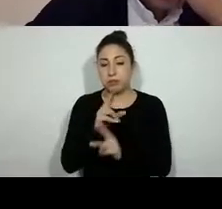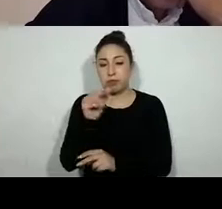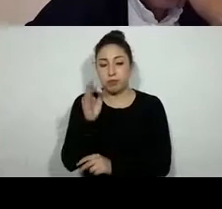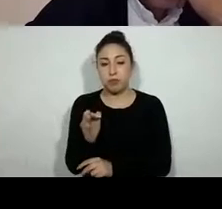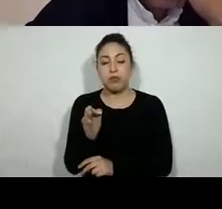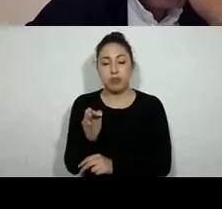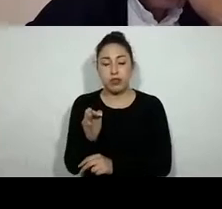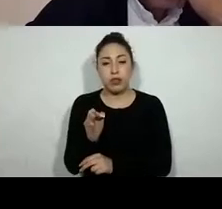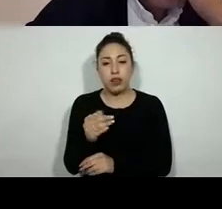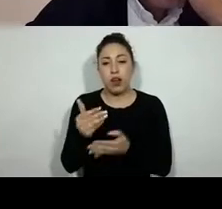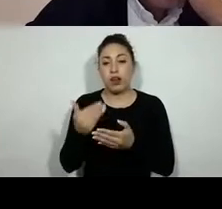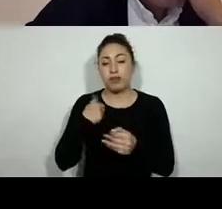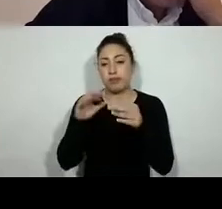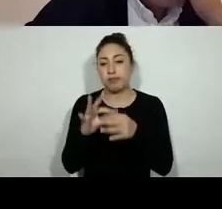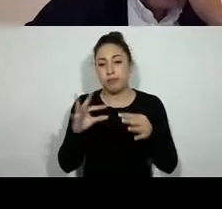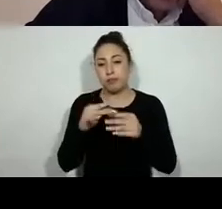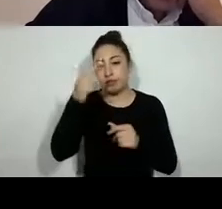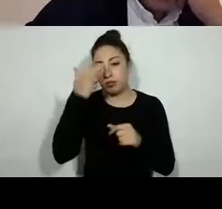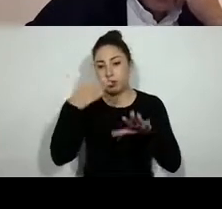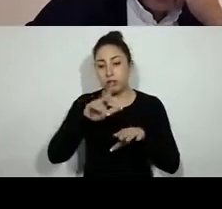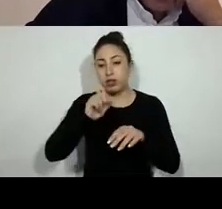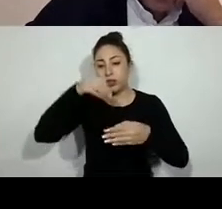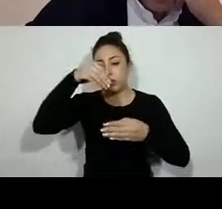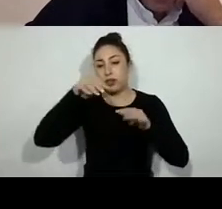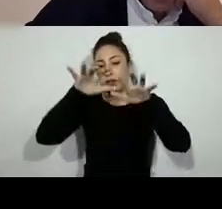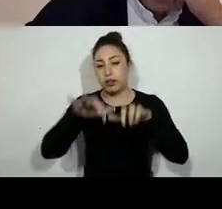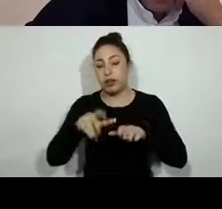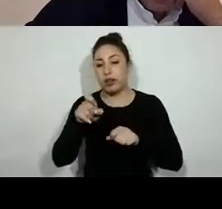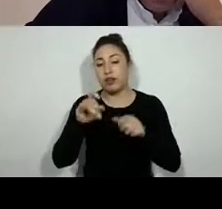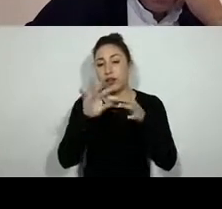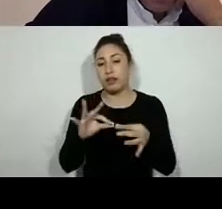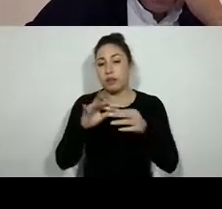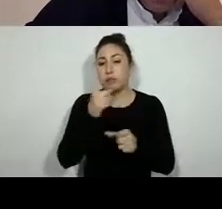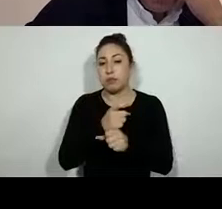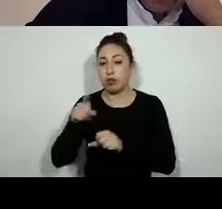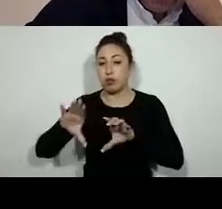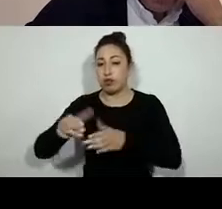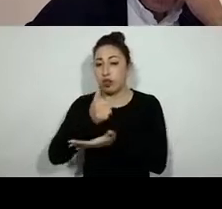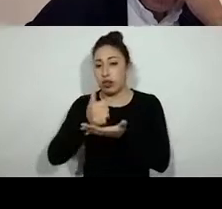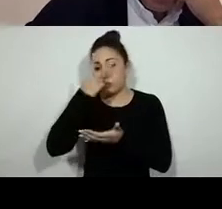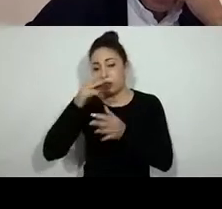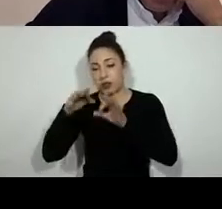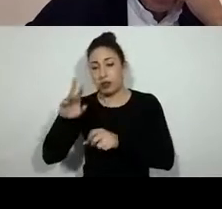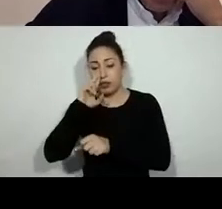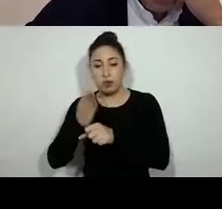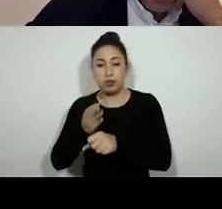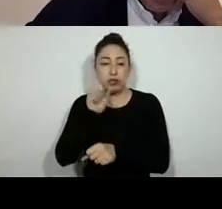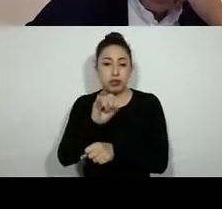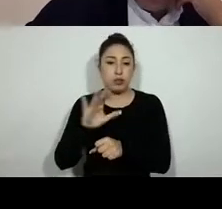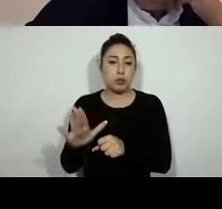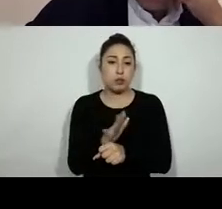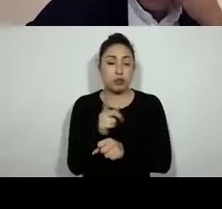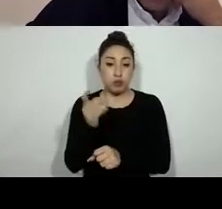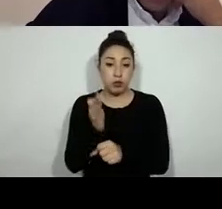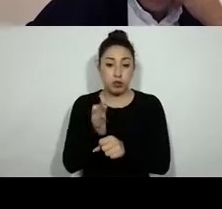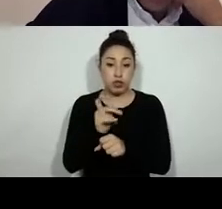ya con el contenido propio del dictamen. Primero, sí es competencia del Congreso, porque lo que le están haciendo en específico, en este caso